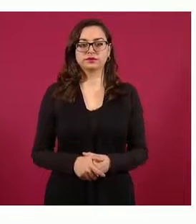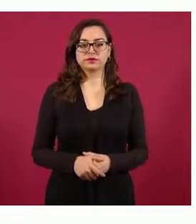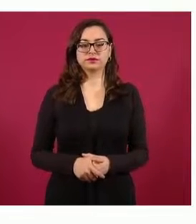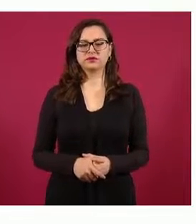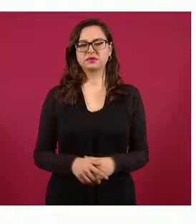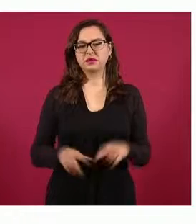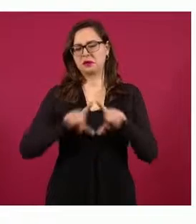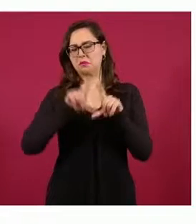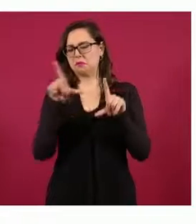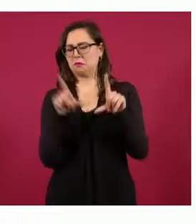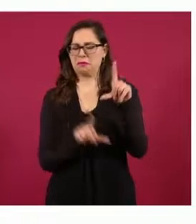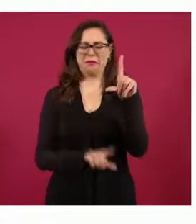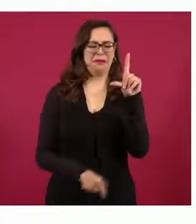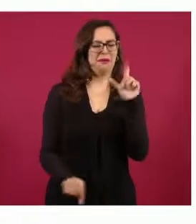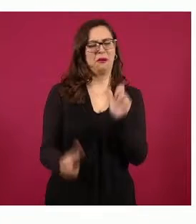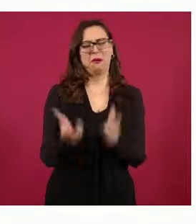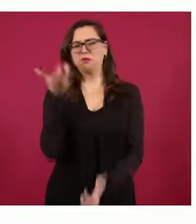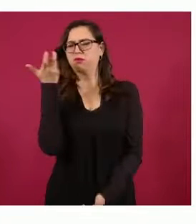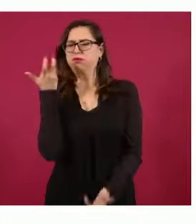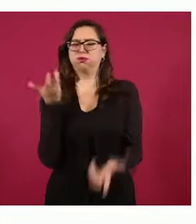México en llamas.